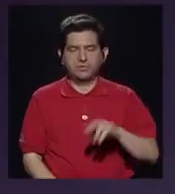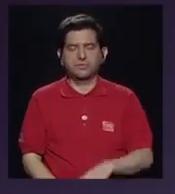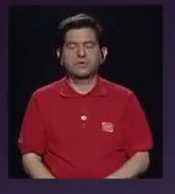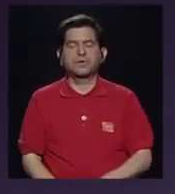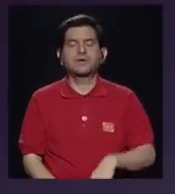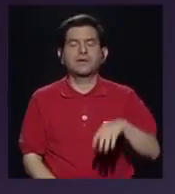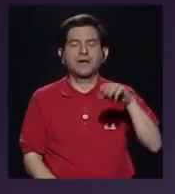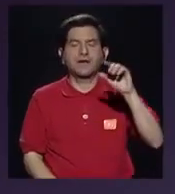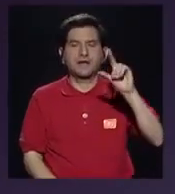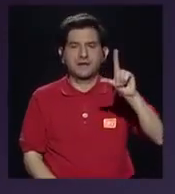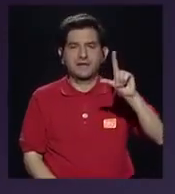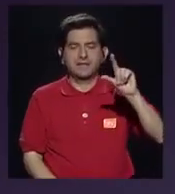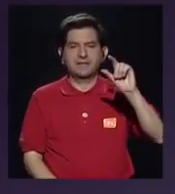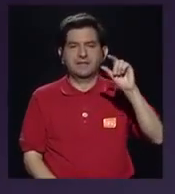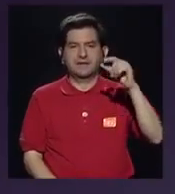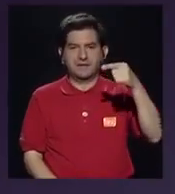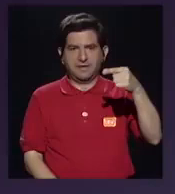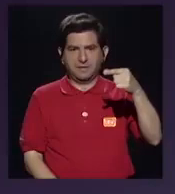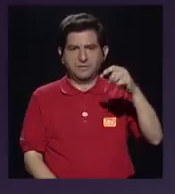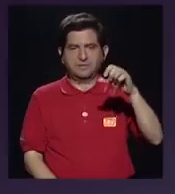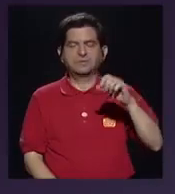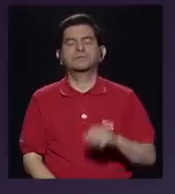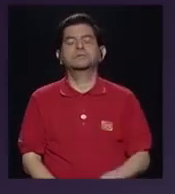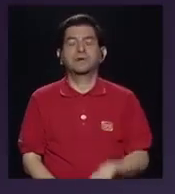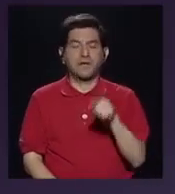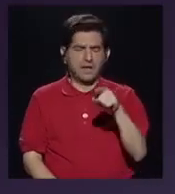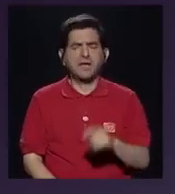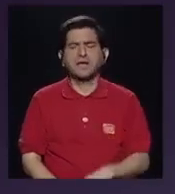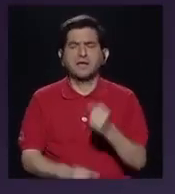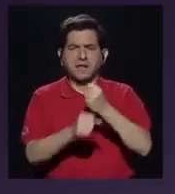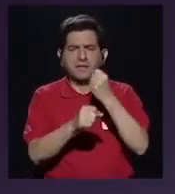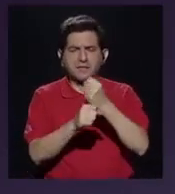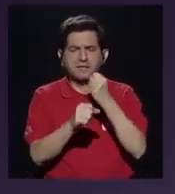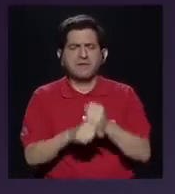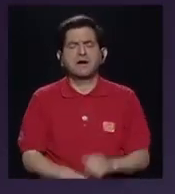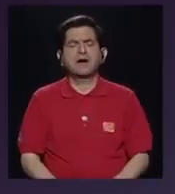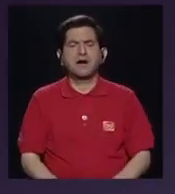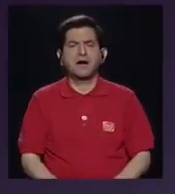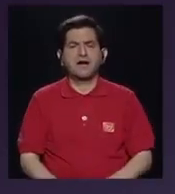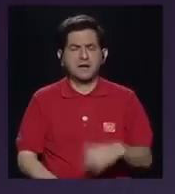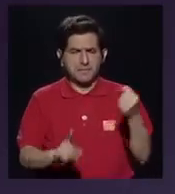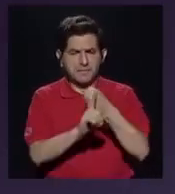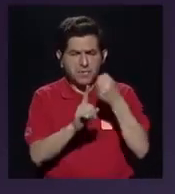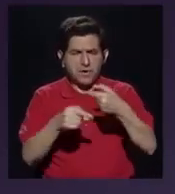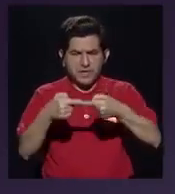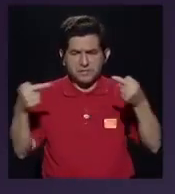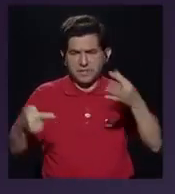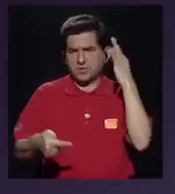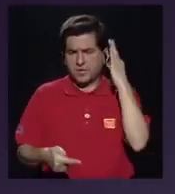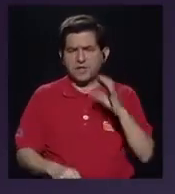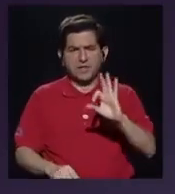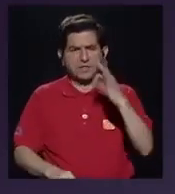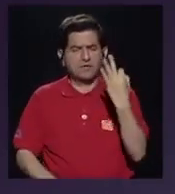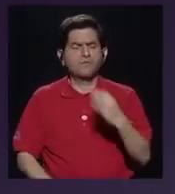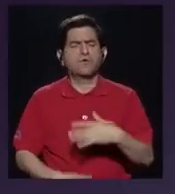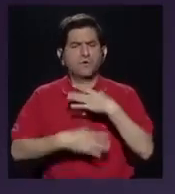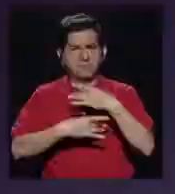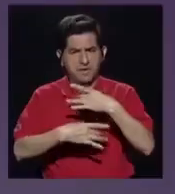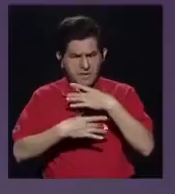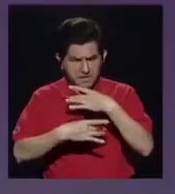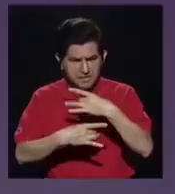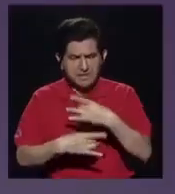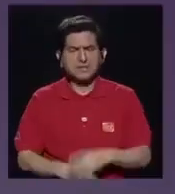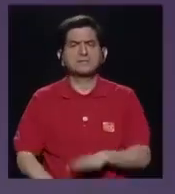que ha trabajado el tema de la violencia contra las mujeres de una manera este muy sistemática y creo yo también de una manera muy interesante y